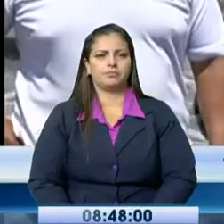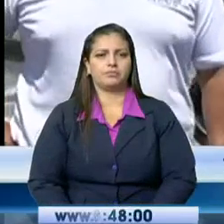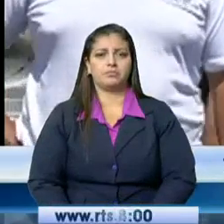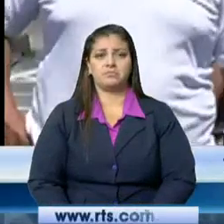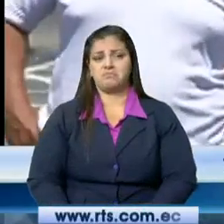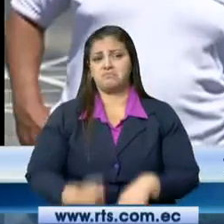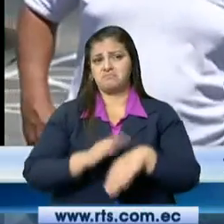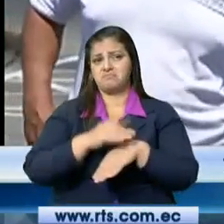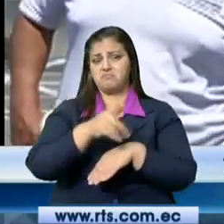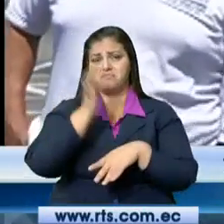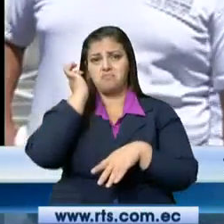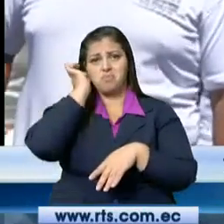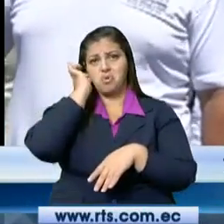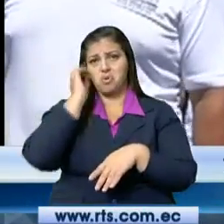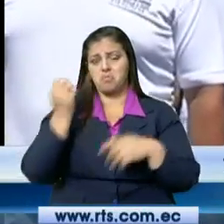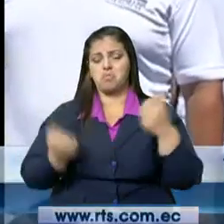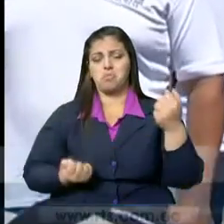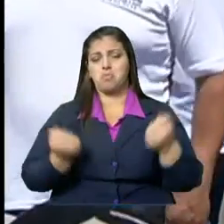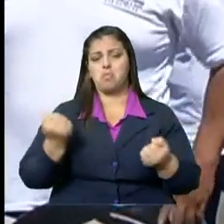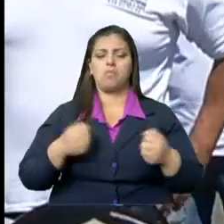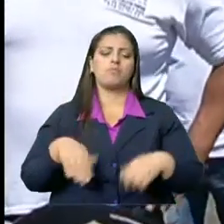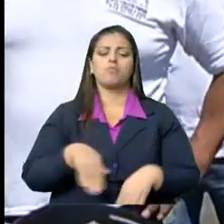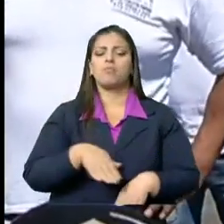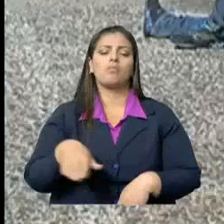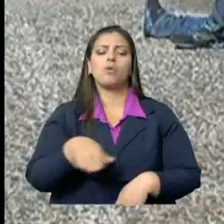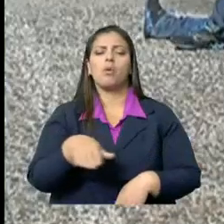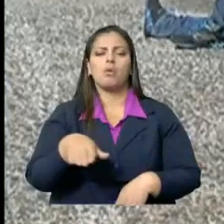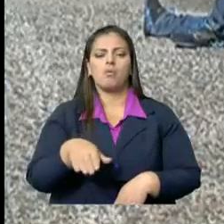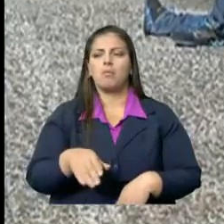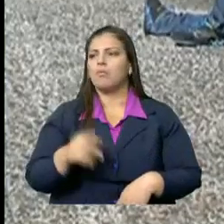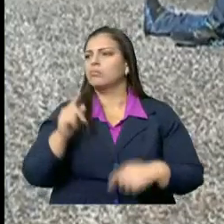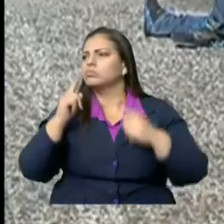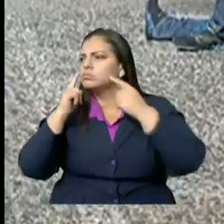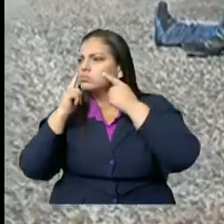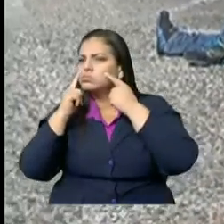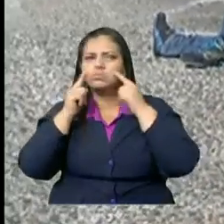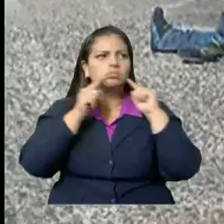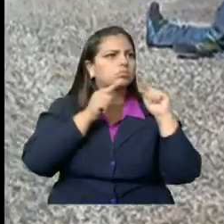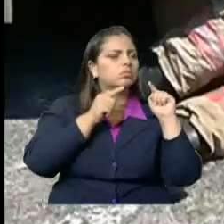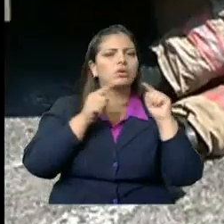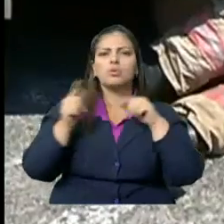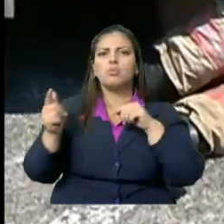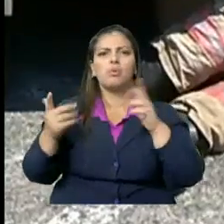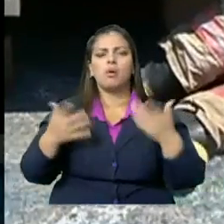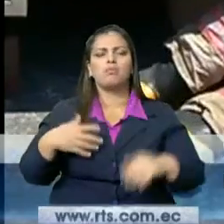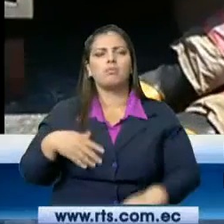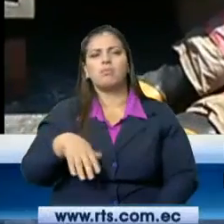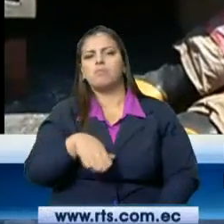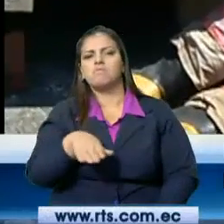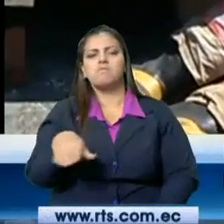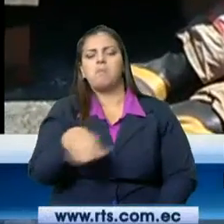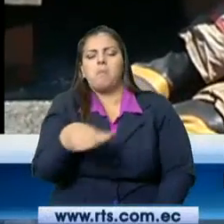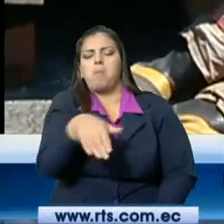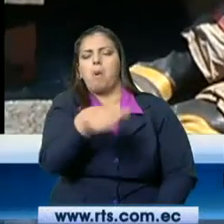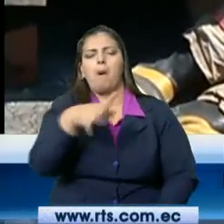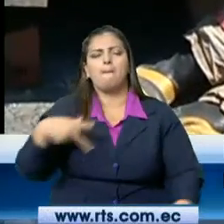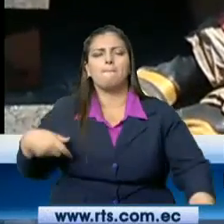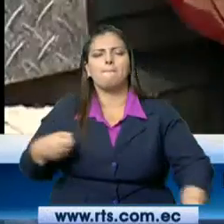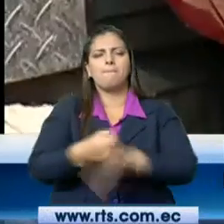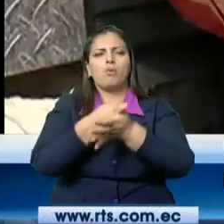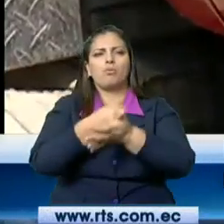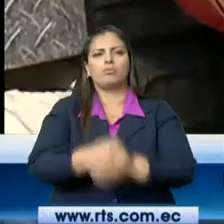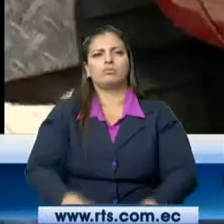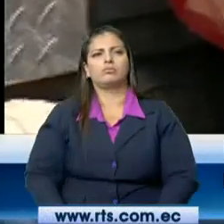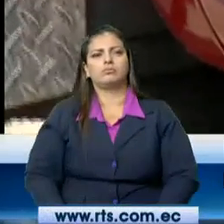la señora, la sirena a lo mejor, y pasó lo que pasó. El bombero acudía a un llamado de emergencia en el kilómetro